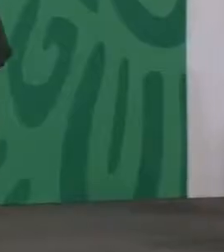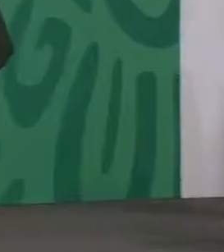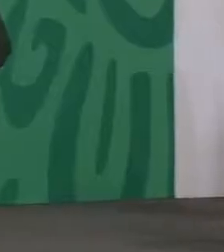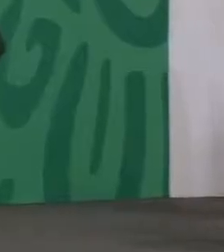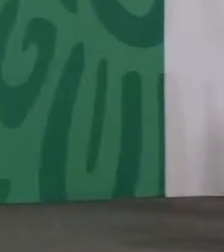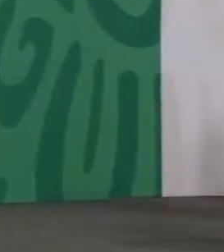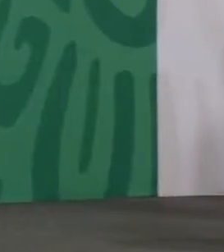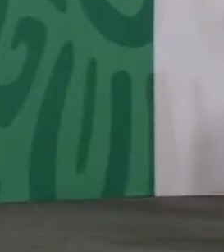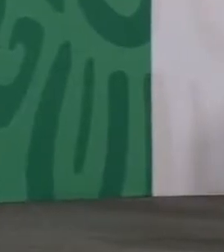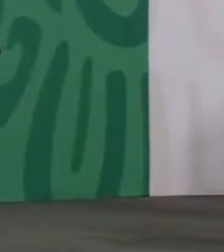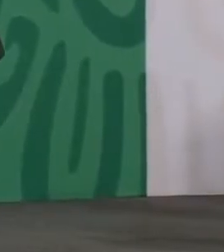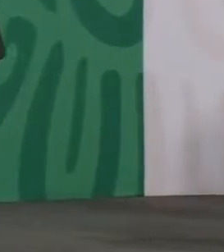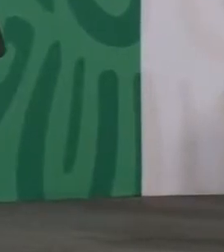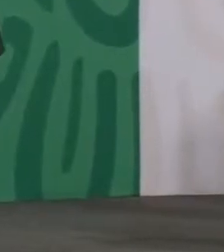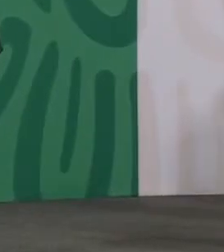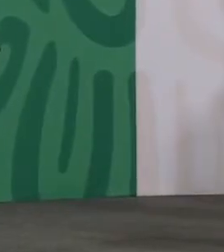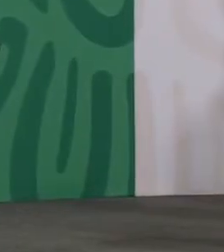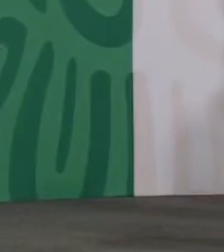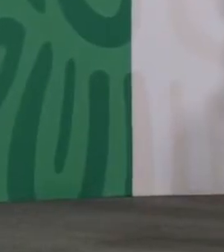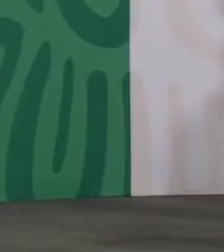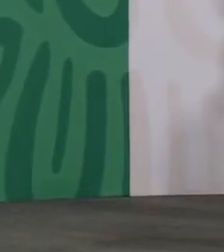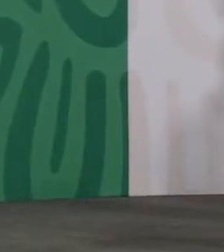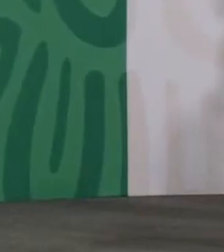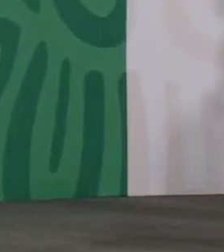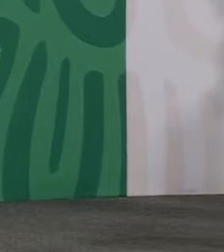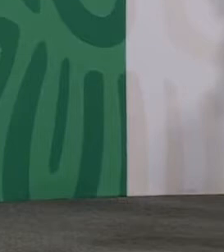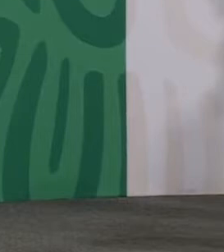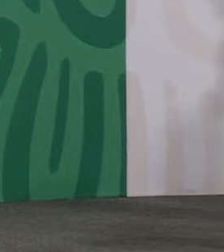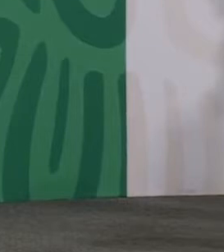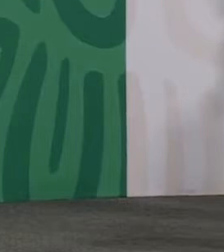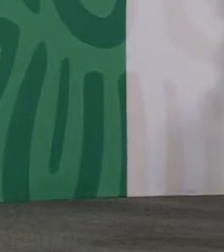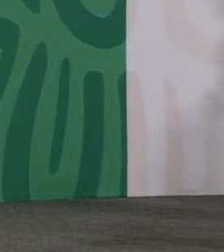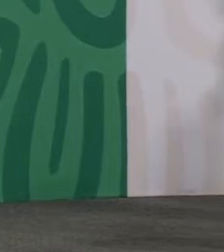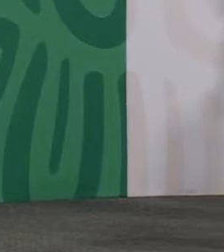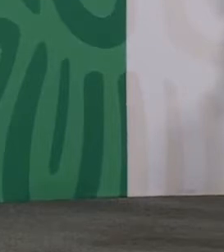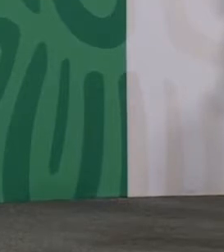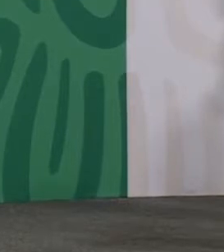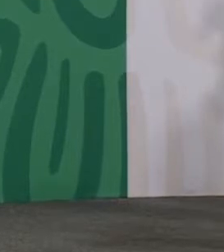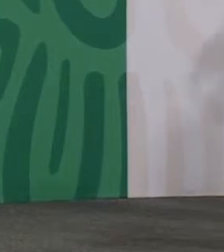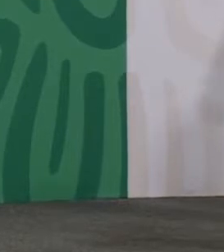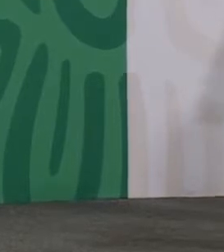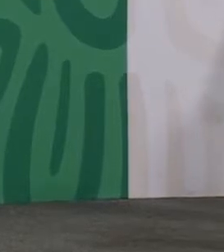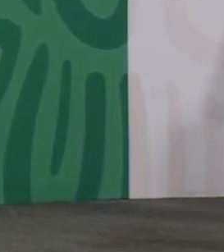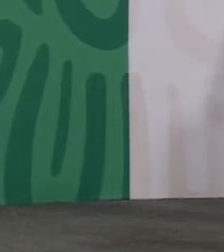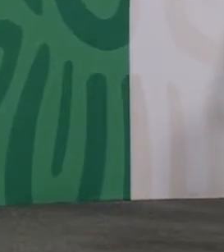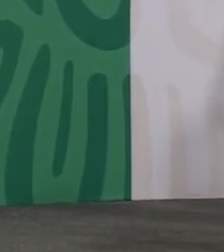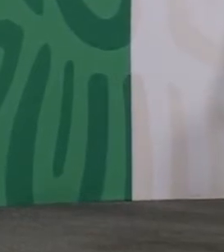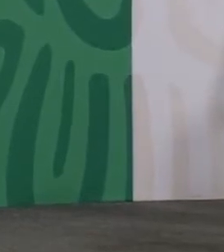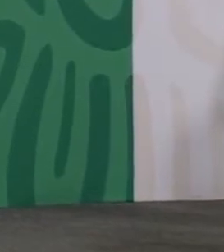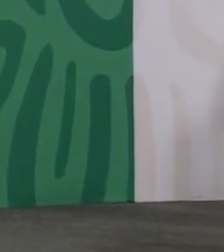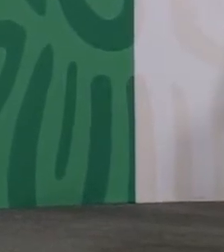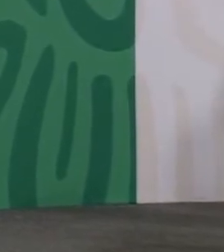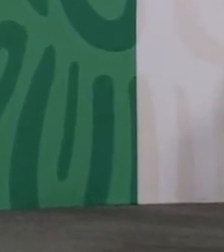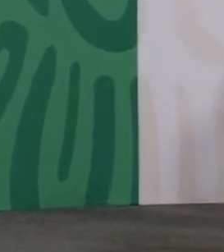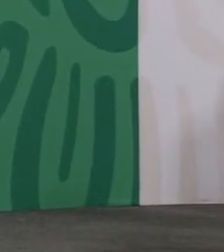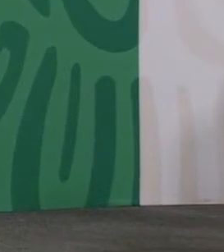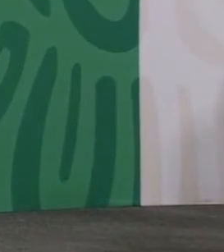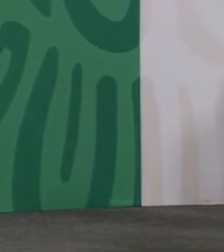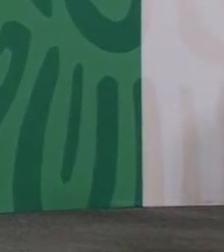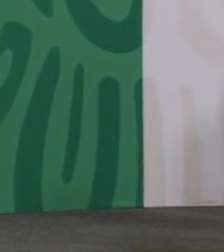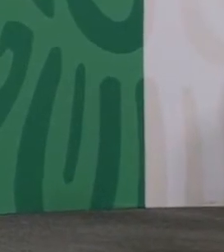¿Ha tenido temperatura, fiebre en los últimos 24 horas? No. ¿Algún síntoma de